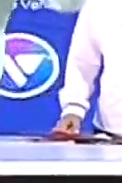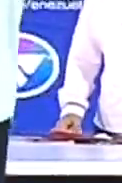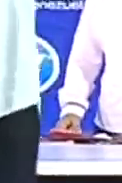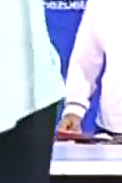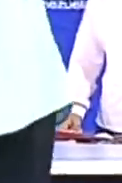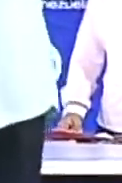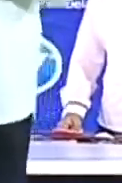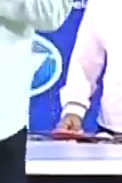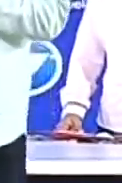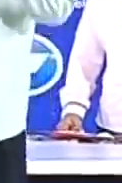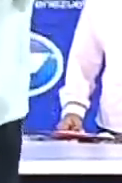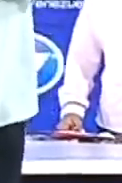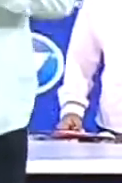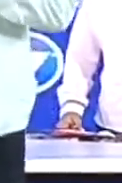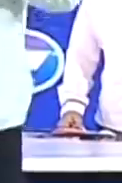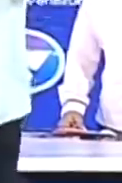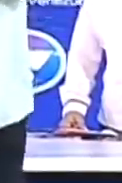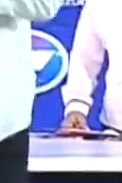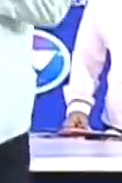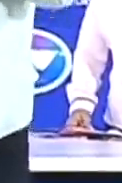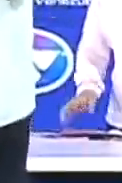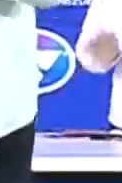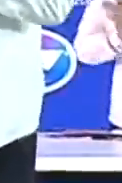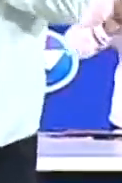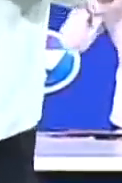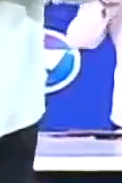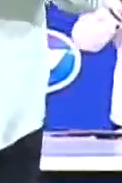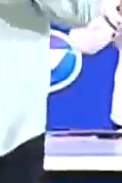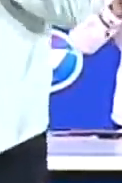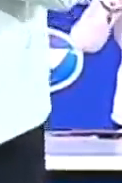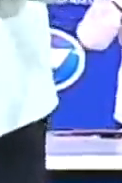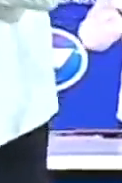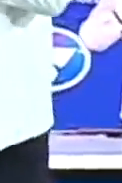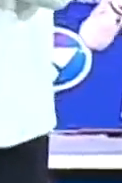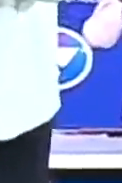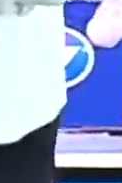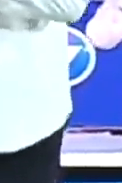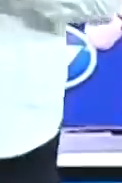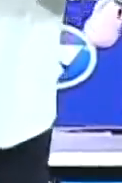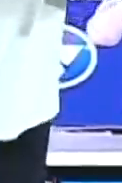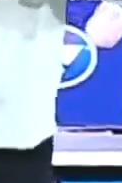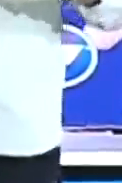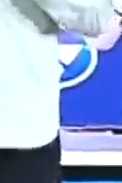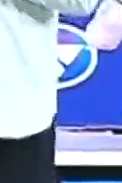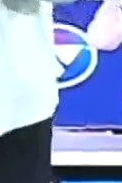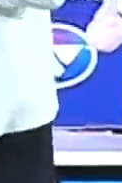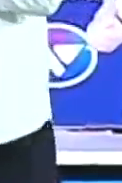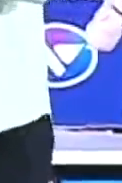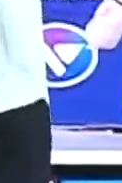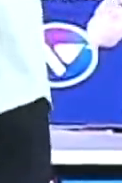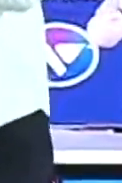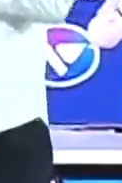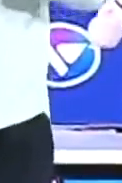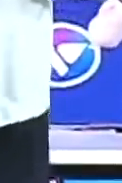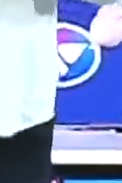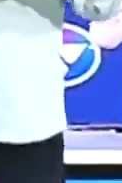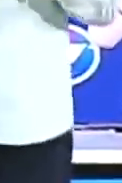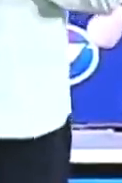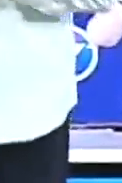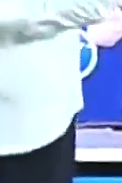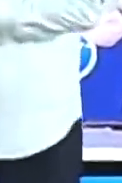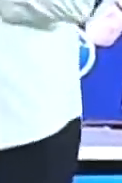las cadenas mediáticas en contra de Rusia y todo lo que ha sido la hegemonización de Estados Unidos y